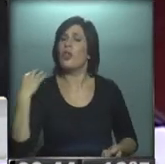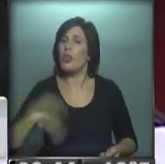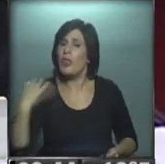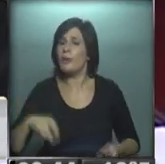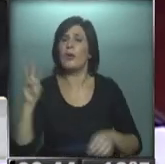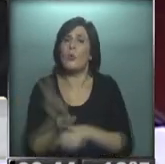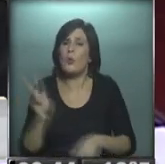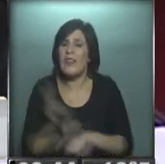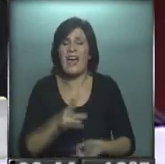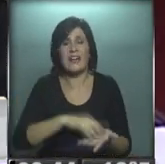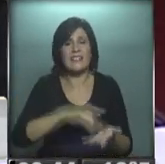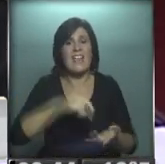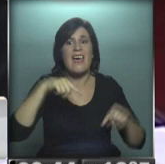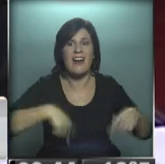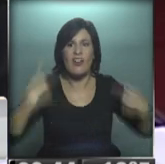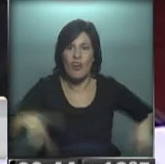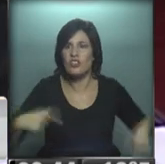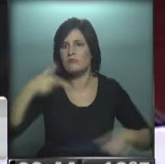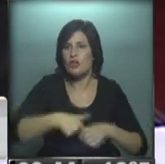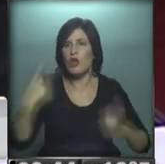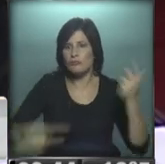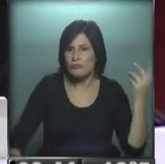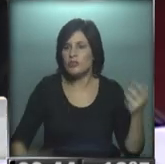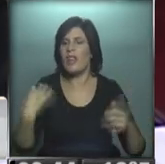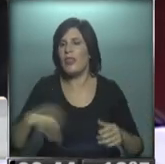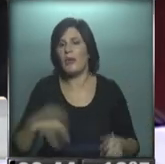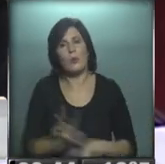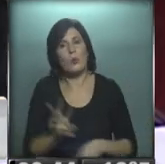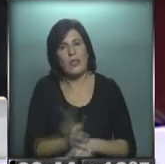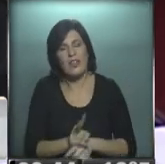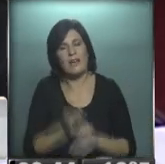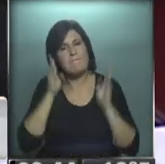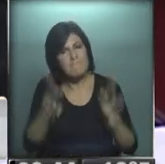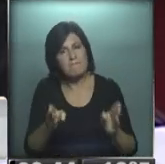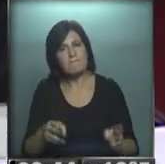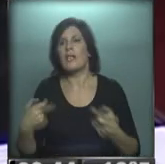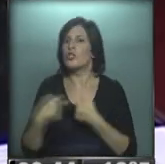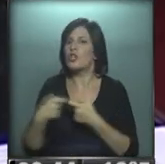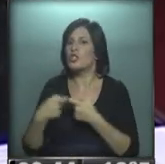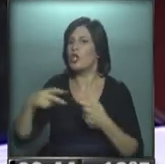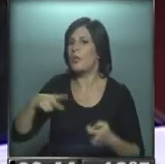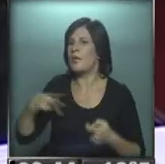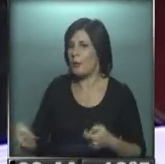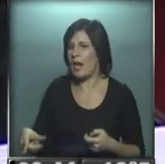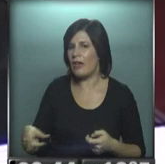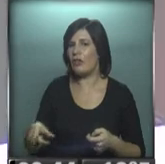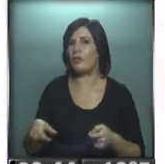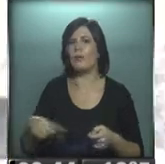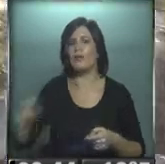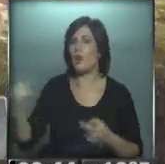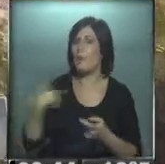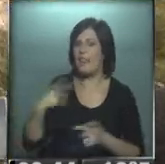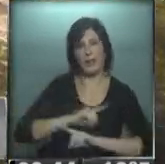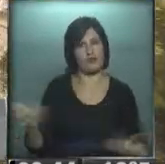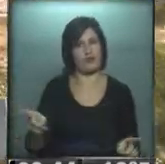explotar sus recursos con visión estratégica, asociándose con los privados, no dependiendo ni renegando de